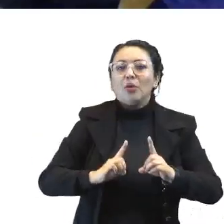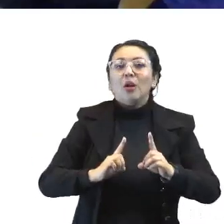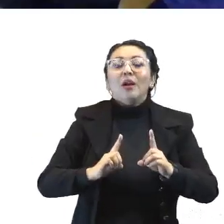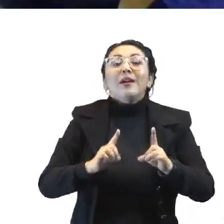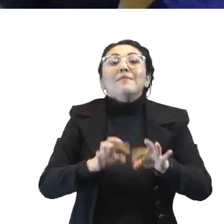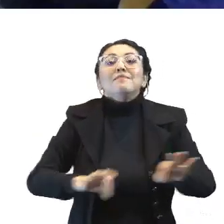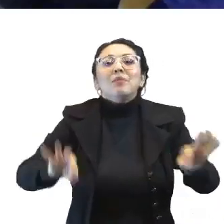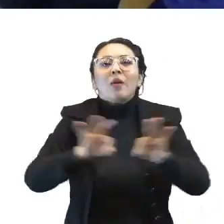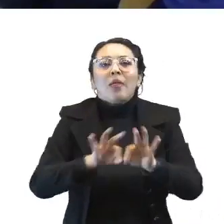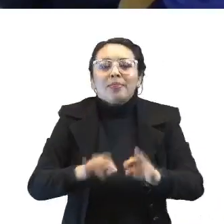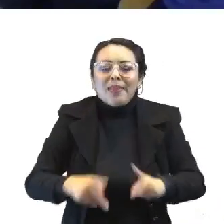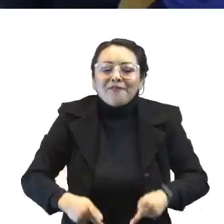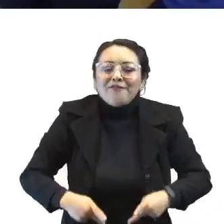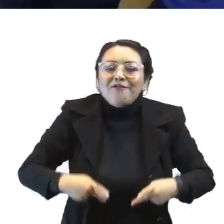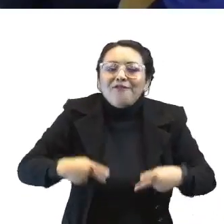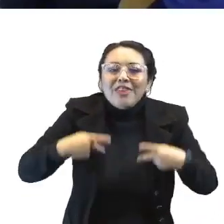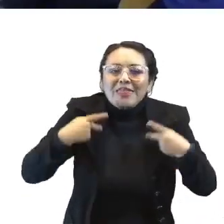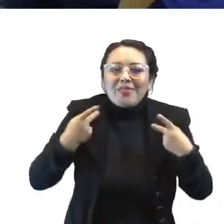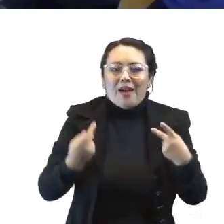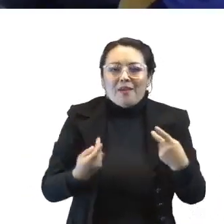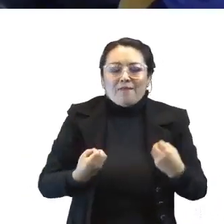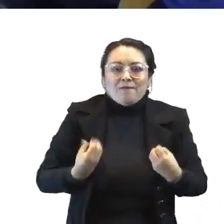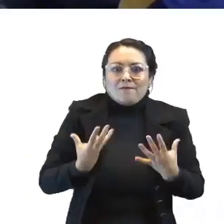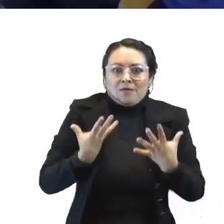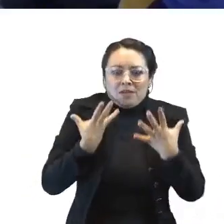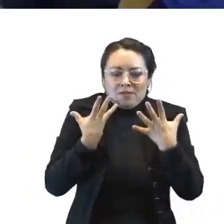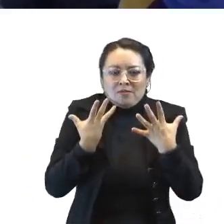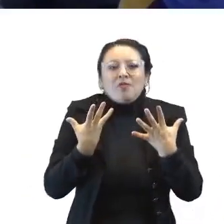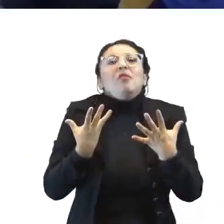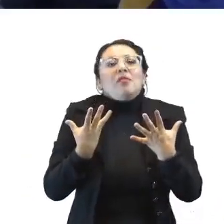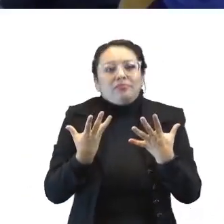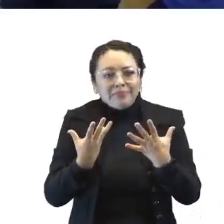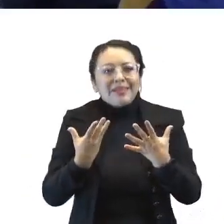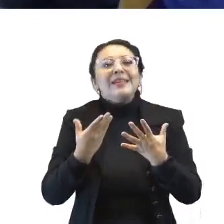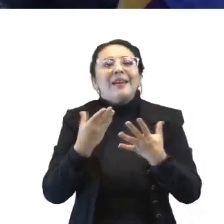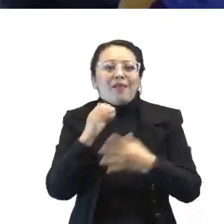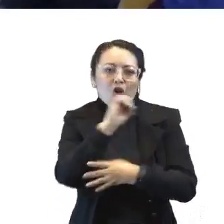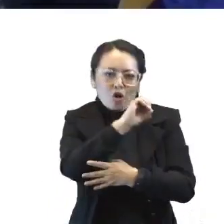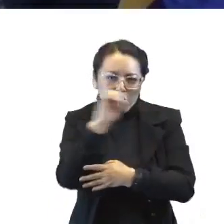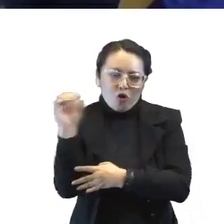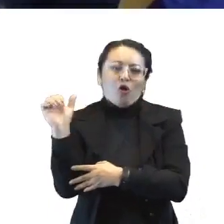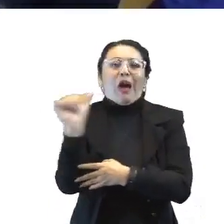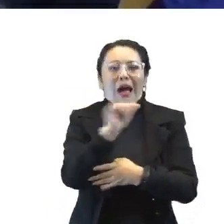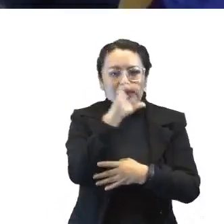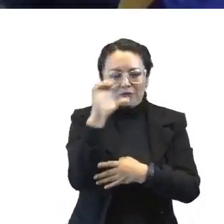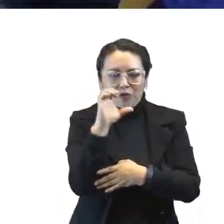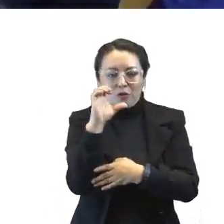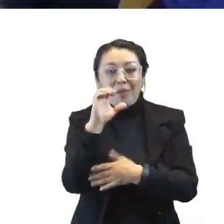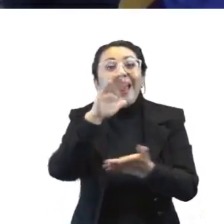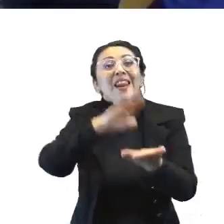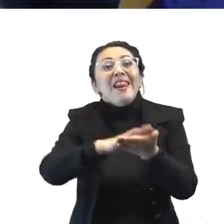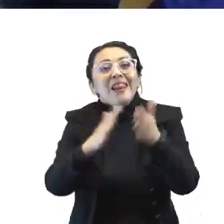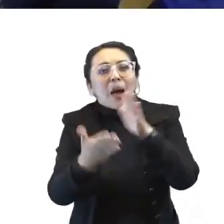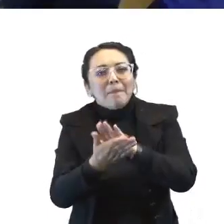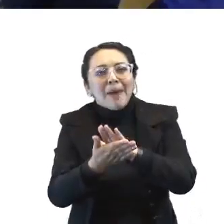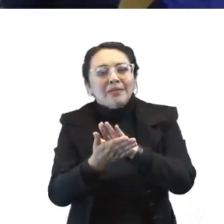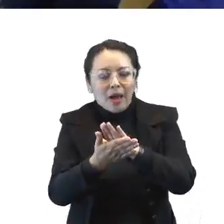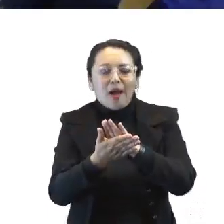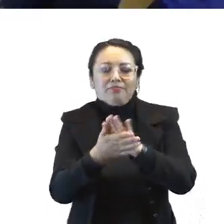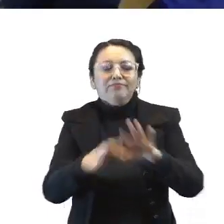vida de los colombianos y colombianas, y la paz, es profundizar la democracia de esta